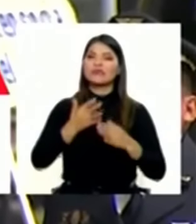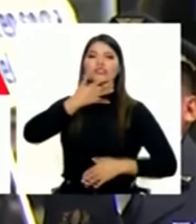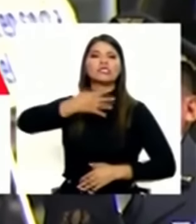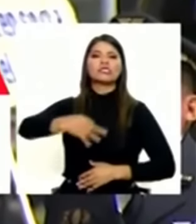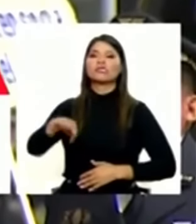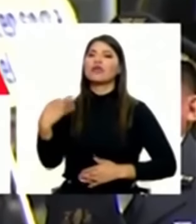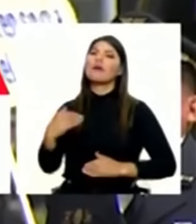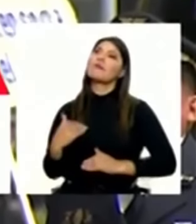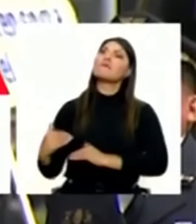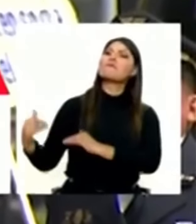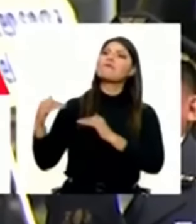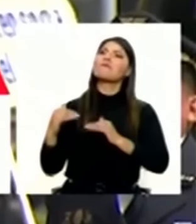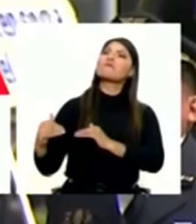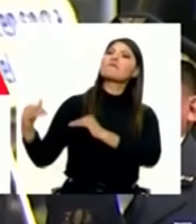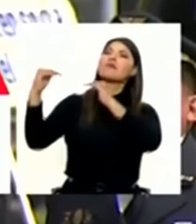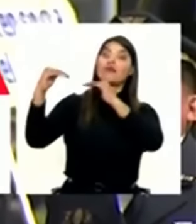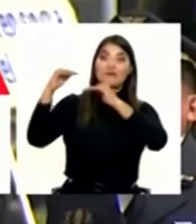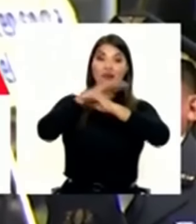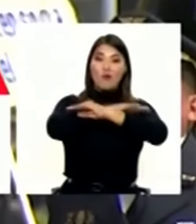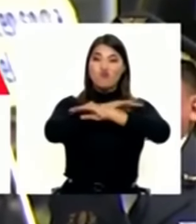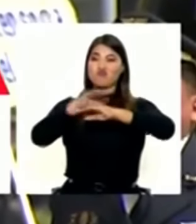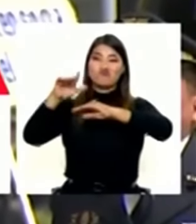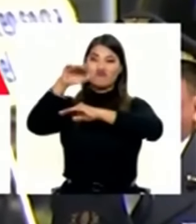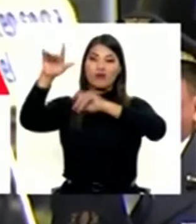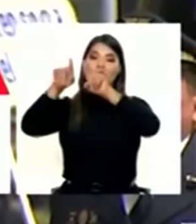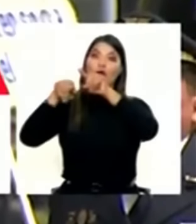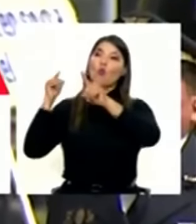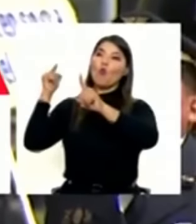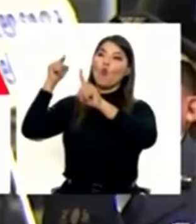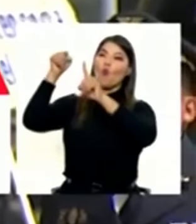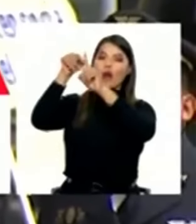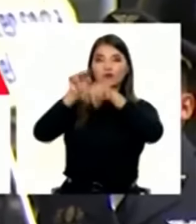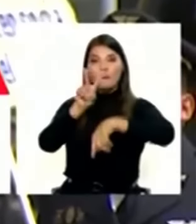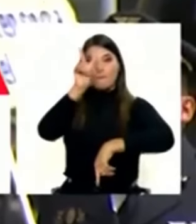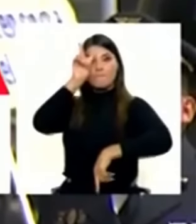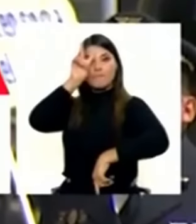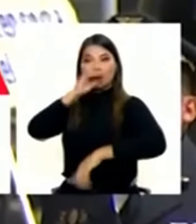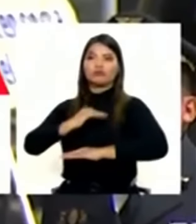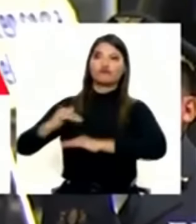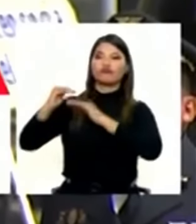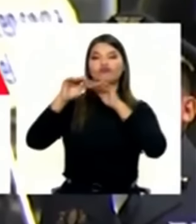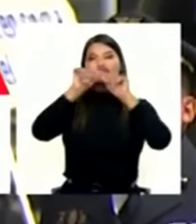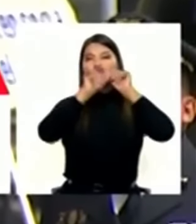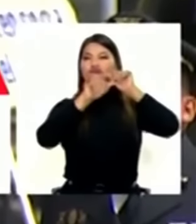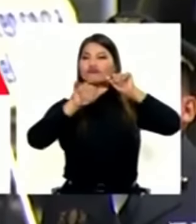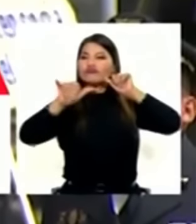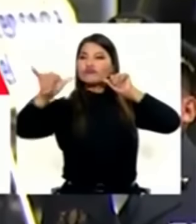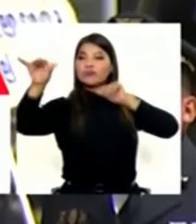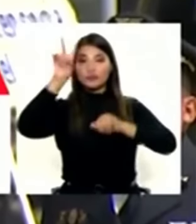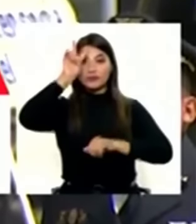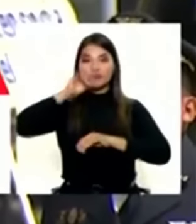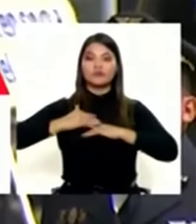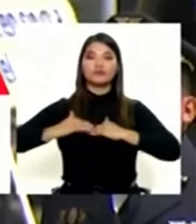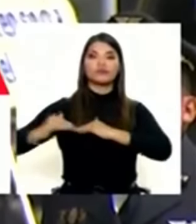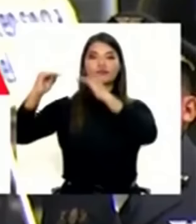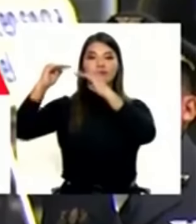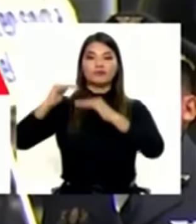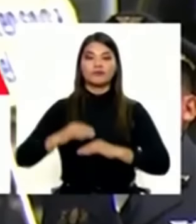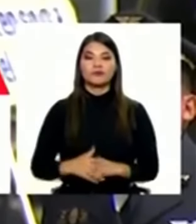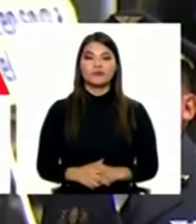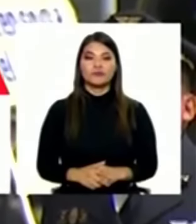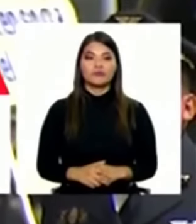siempre arriba, se llega a la patria de la eternidad.